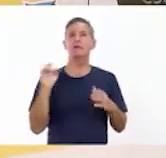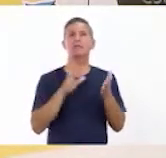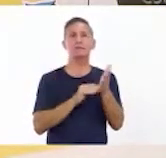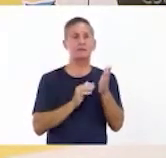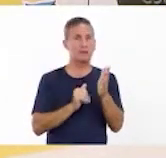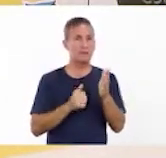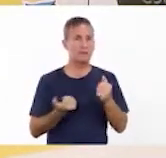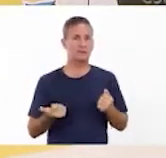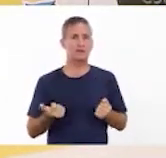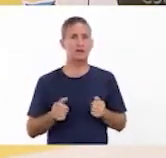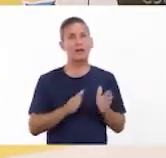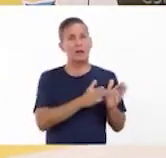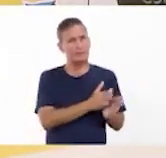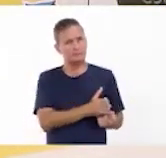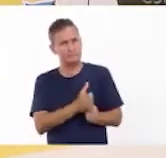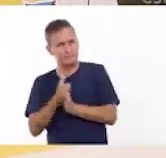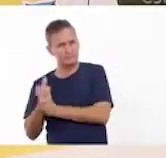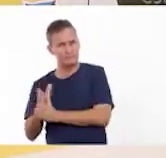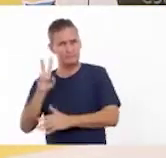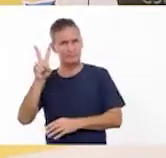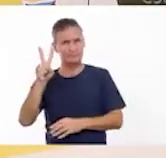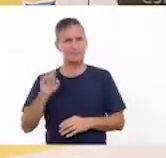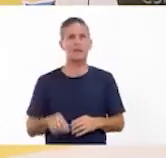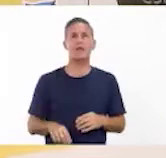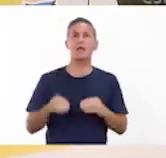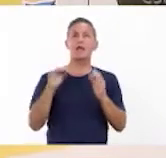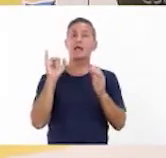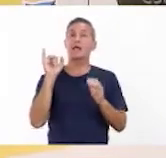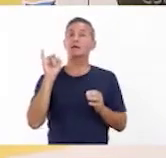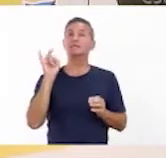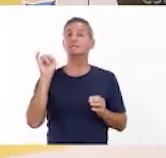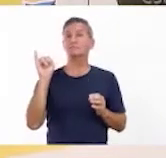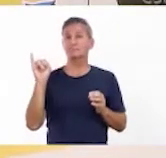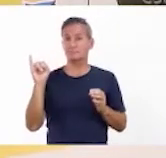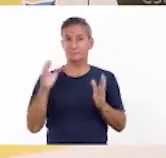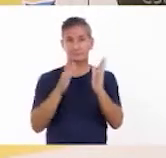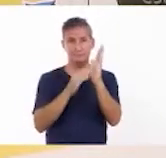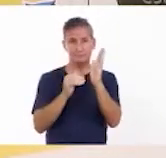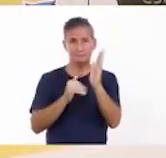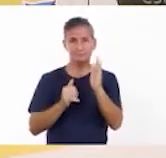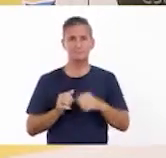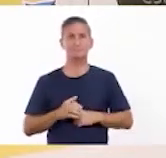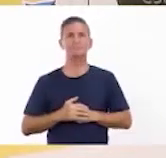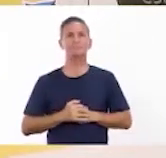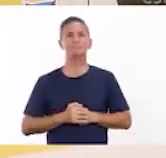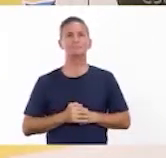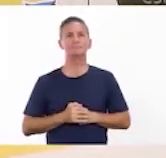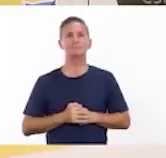en el primer semestre. Bien, pasemos ahora al segundo semestre.